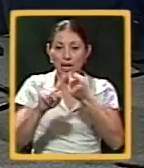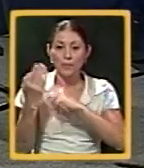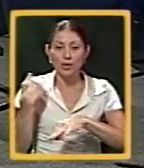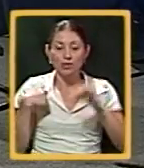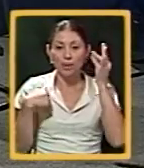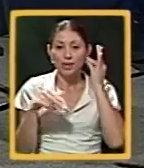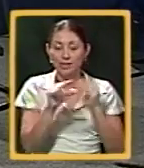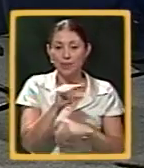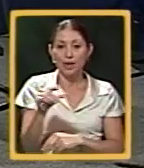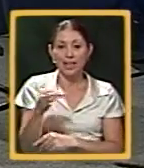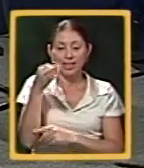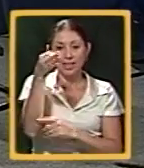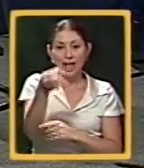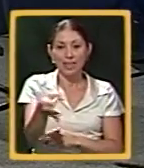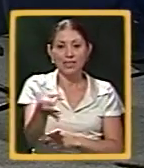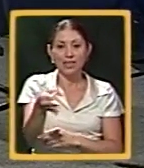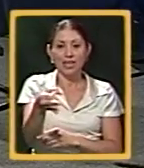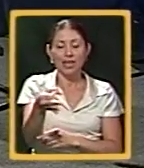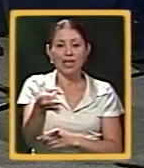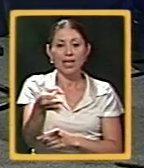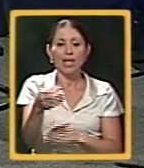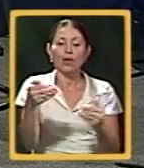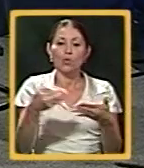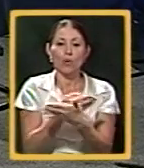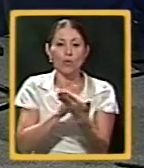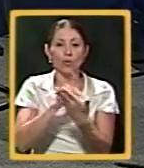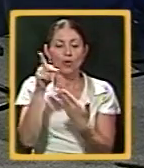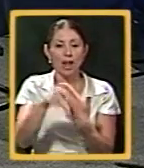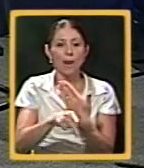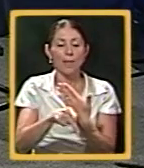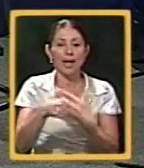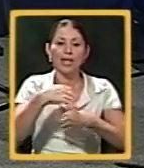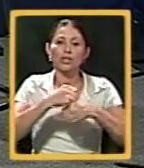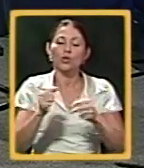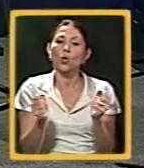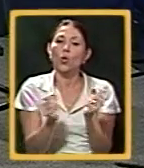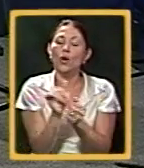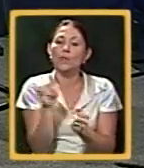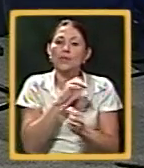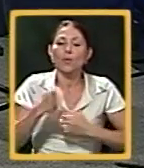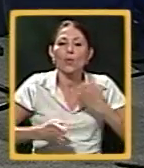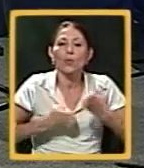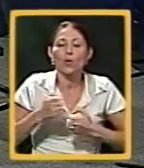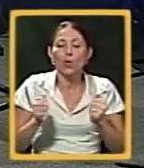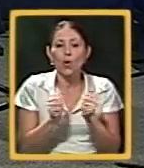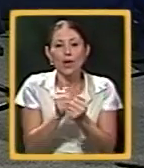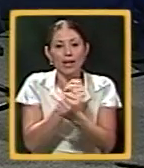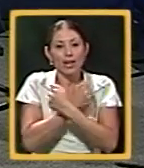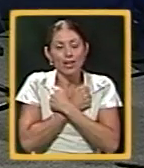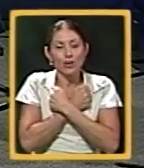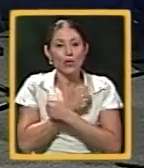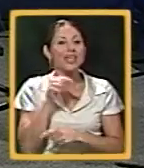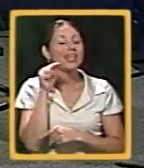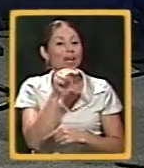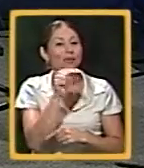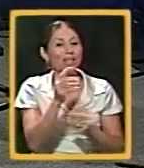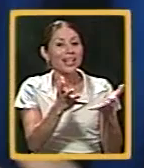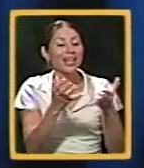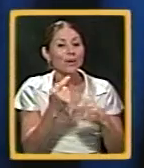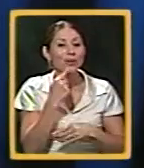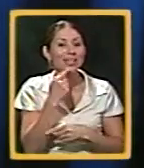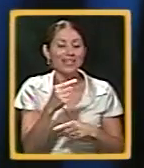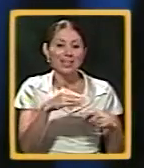que la semana entrante estaremos con un nuevo programa hecho con el mismo entusiasmo, con el mismo cariño, y a usted le queremos decir